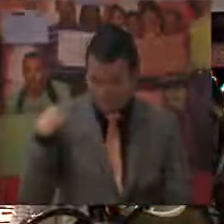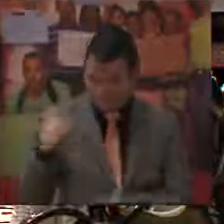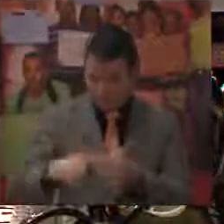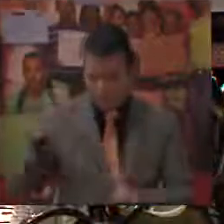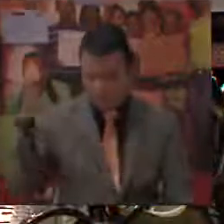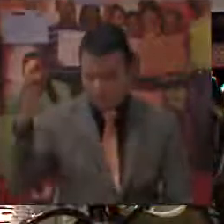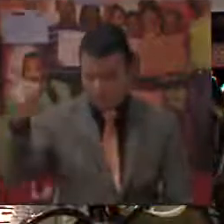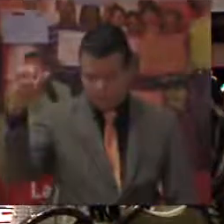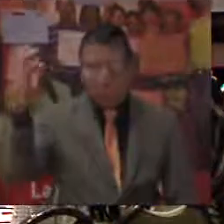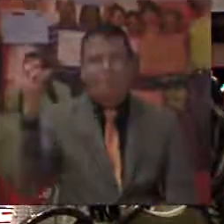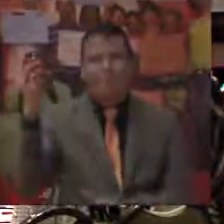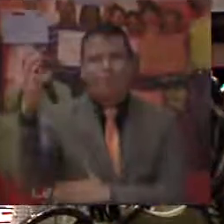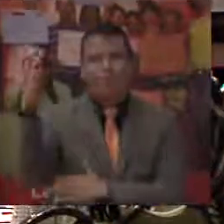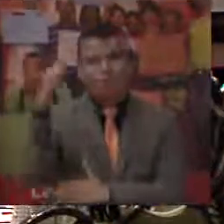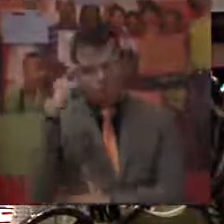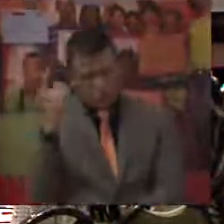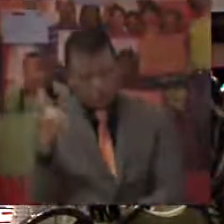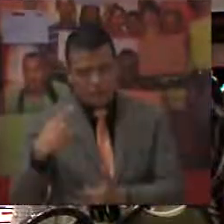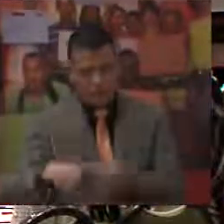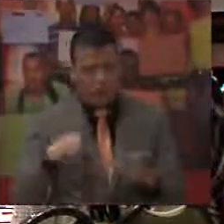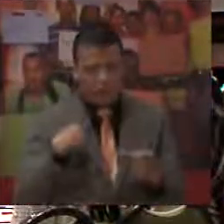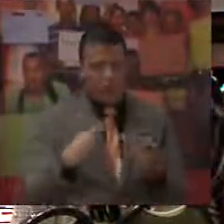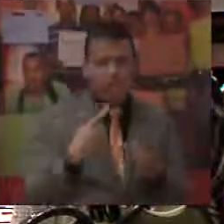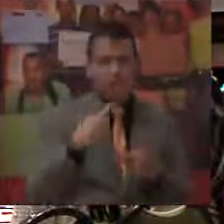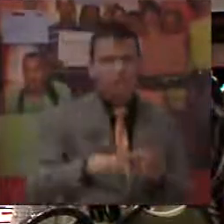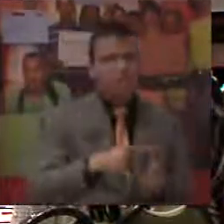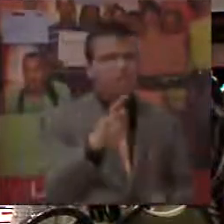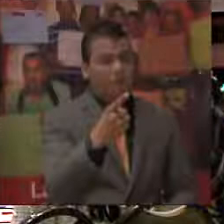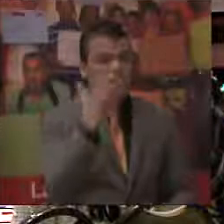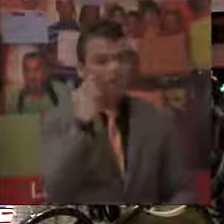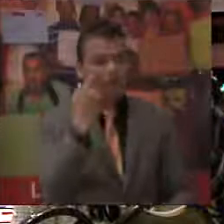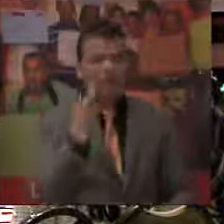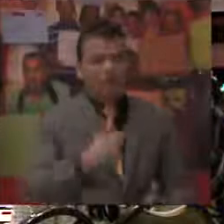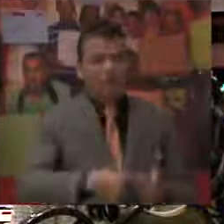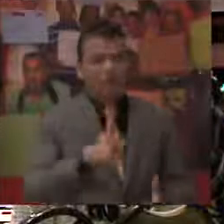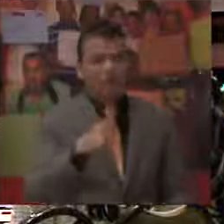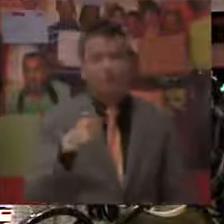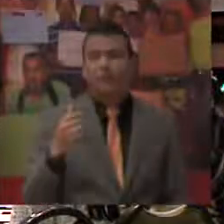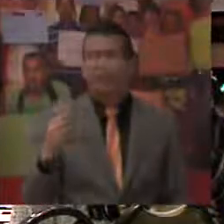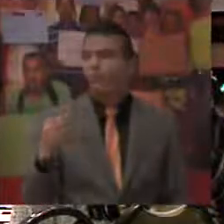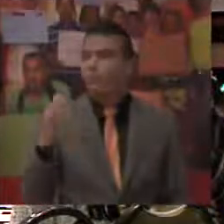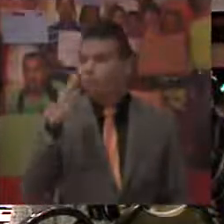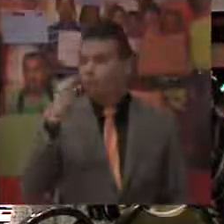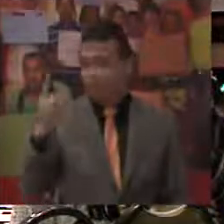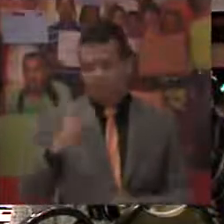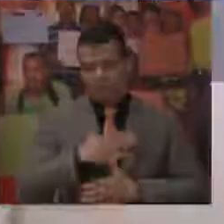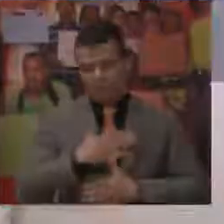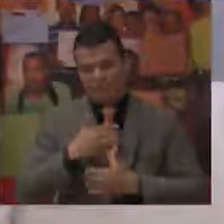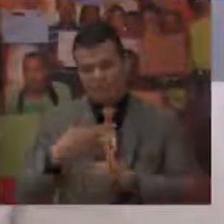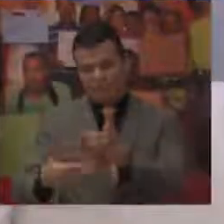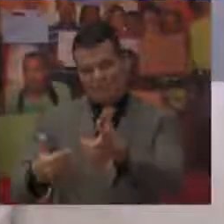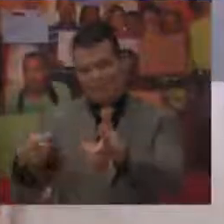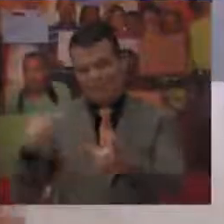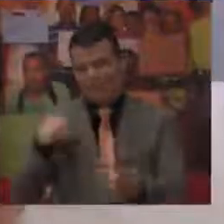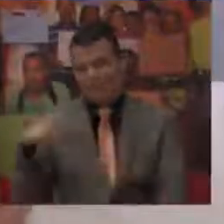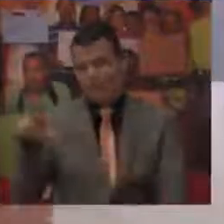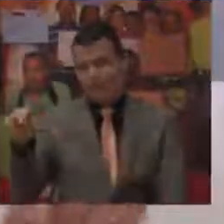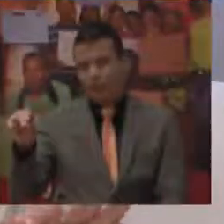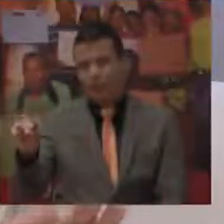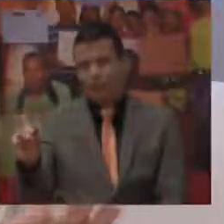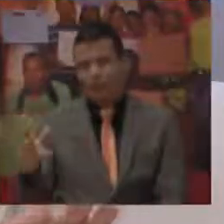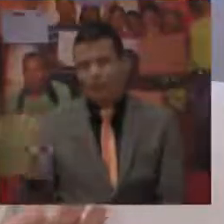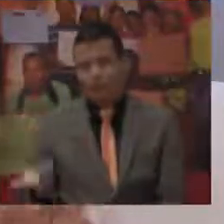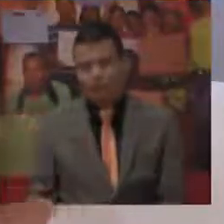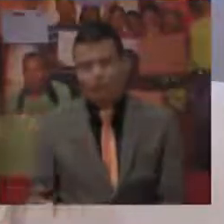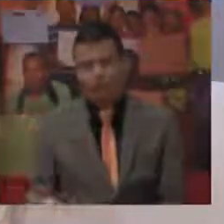cuenta en Bancolombia, usted una y yo voy a abrir otra. A ella se la abrieron, a mí, felicitaciones por su proceso, no se la abrimos. Me dijeron, esto